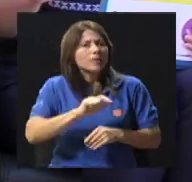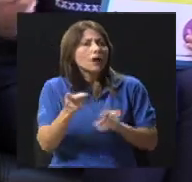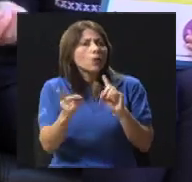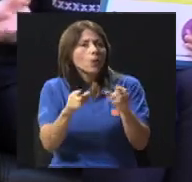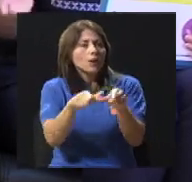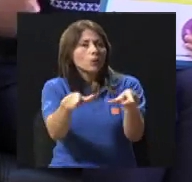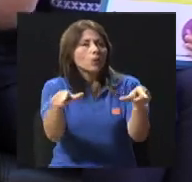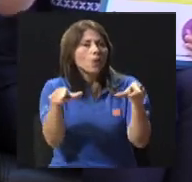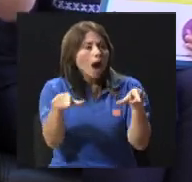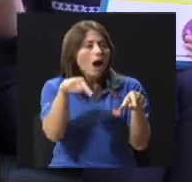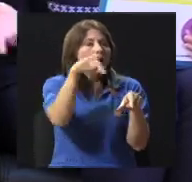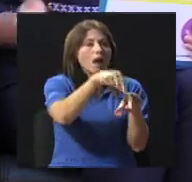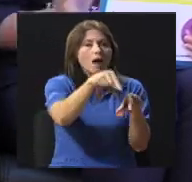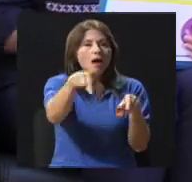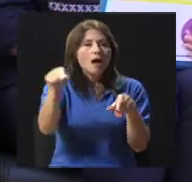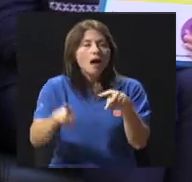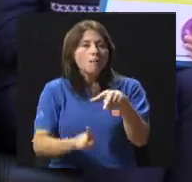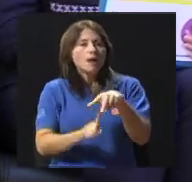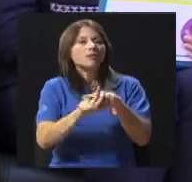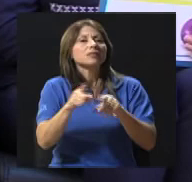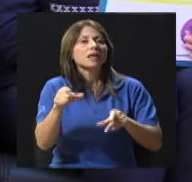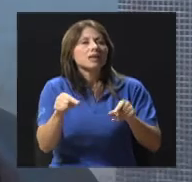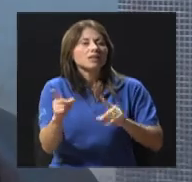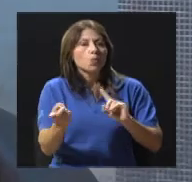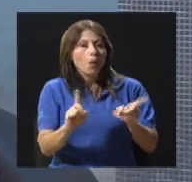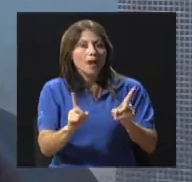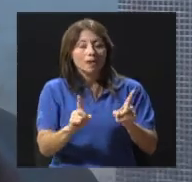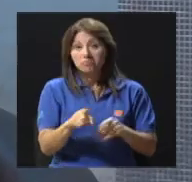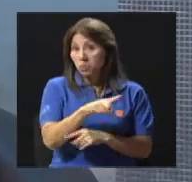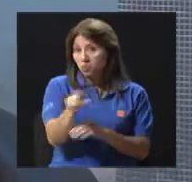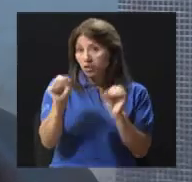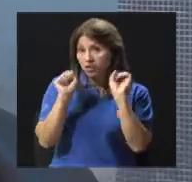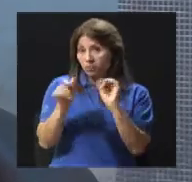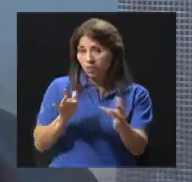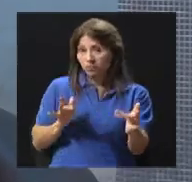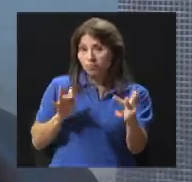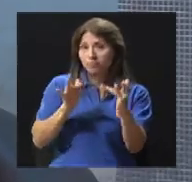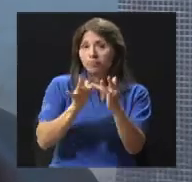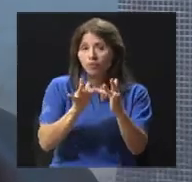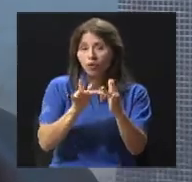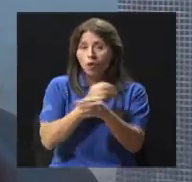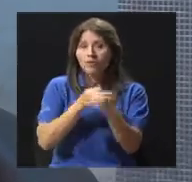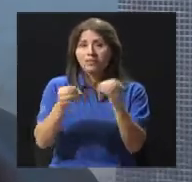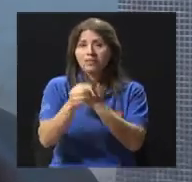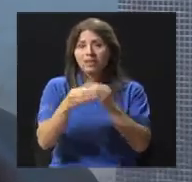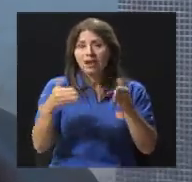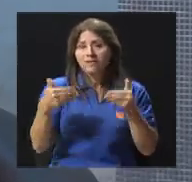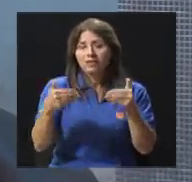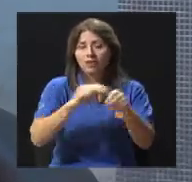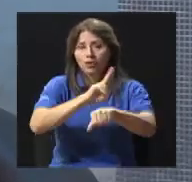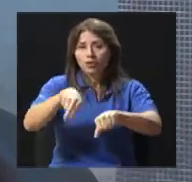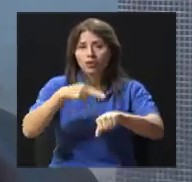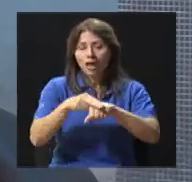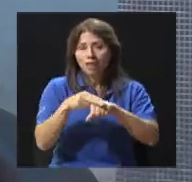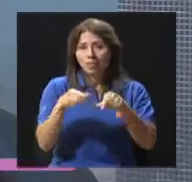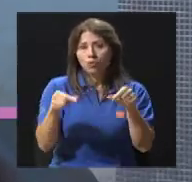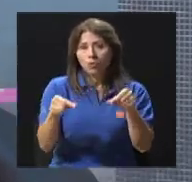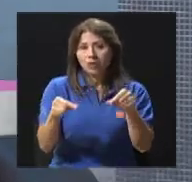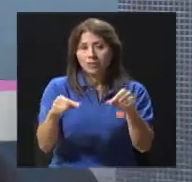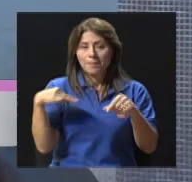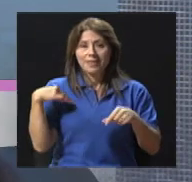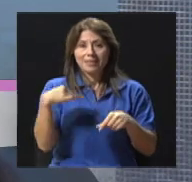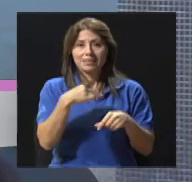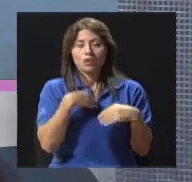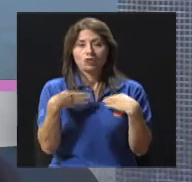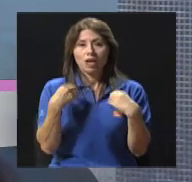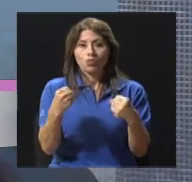cánceres que más afectan en determinada provincia? Las personas pueden acceder directamente a la Oficina del Registro Nacional de Tumores en el Ministerio de Salud, que se ubica en